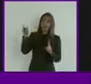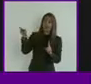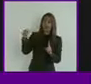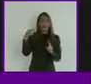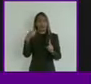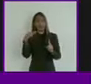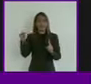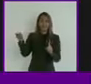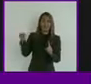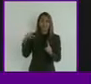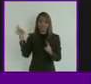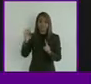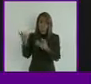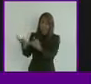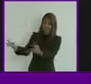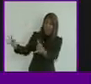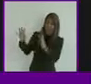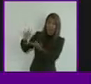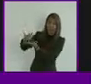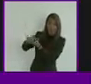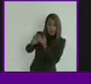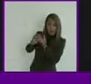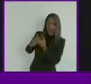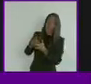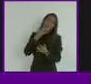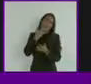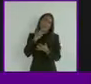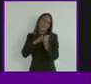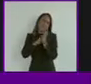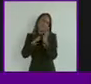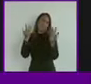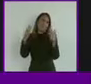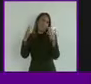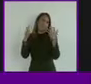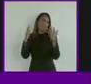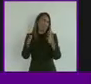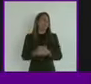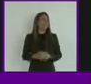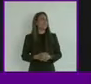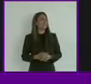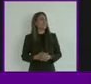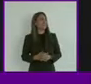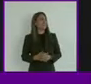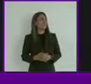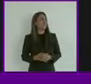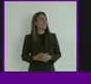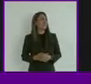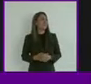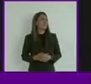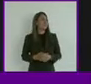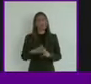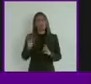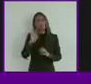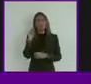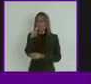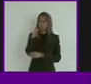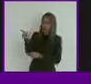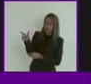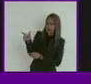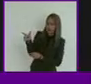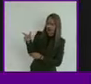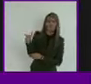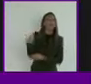Entonces, un abrazo a quienes estén echando la porra, ¿no? Si quieres, ahí lo mueve tantito la cámara y las enfocas o los sí, enfocas, ¿no? Gracias. Para que no pase nada